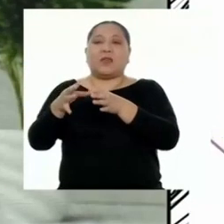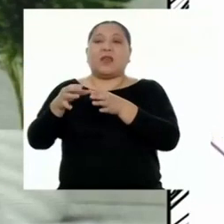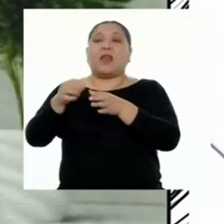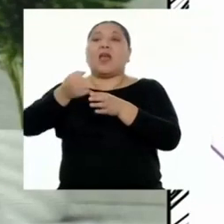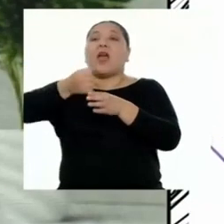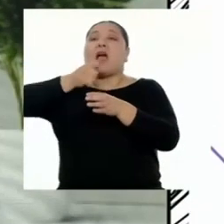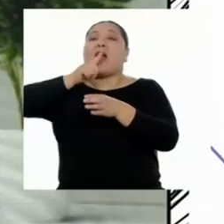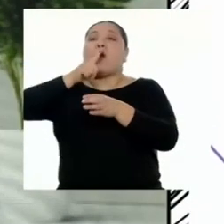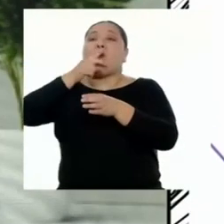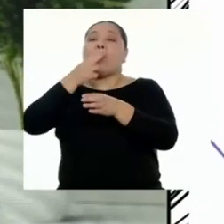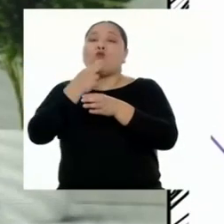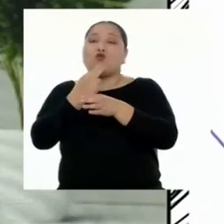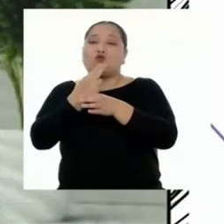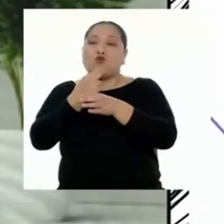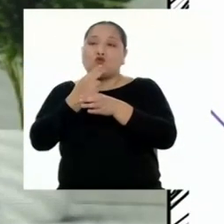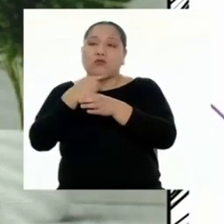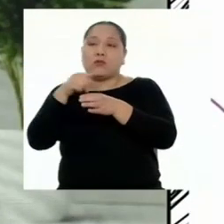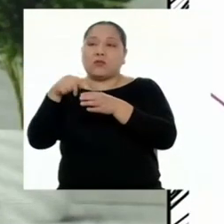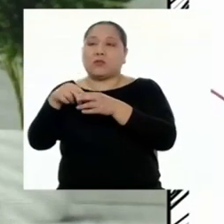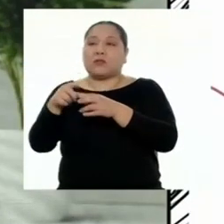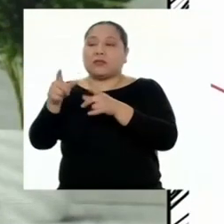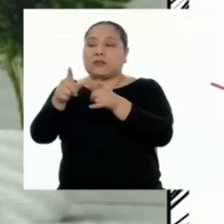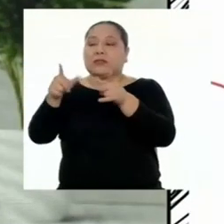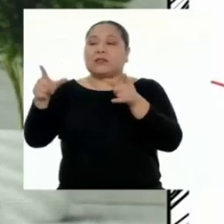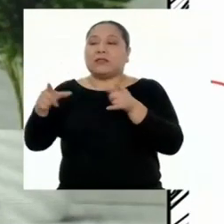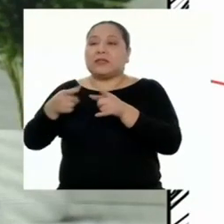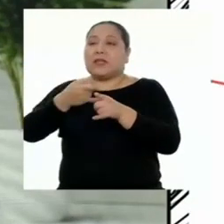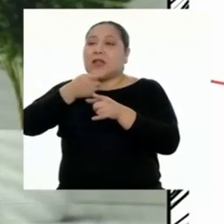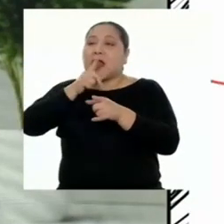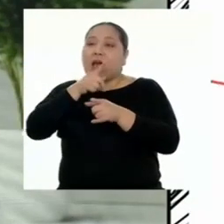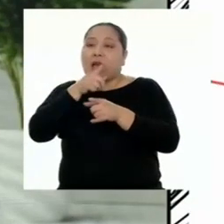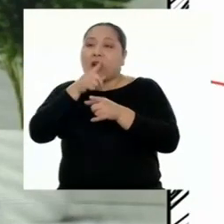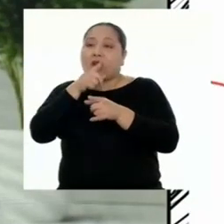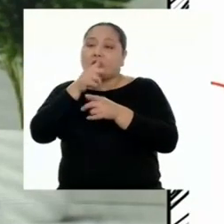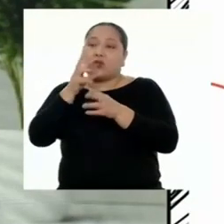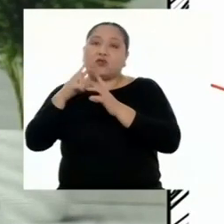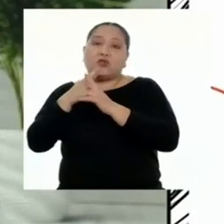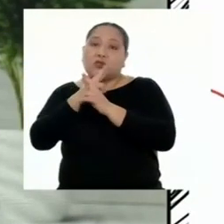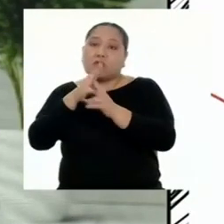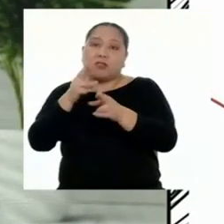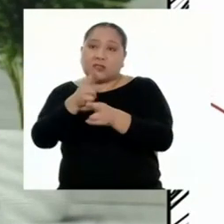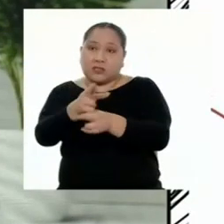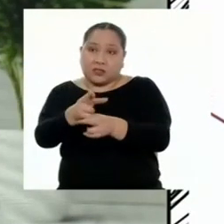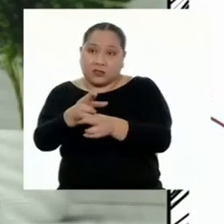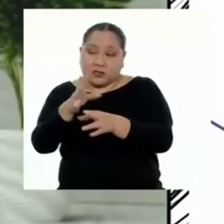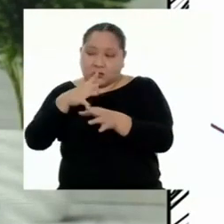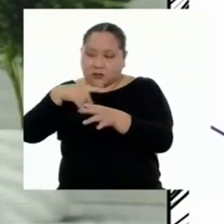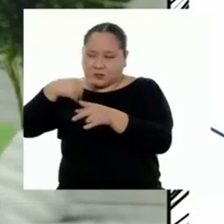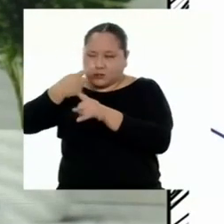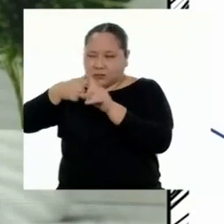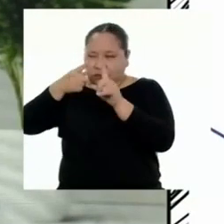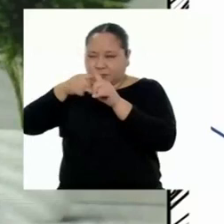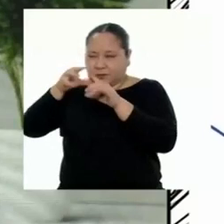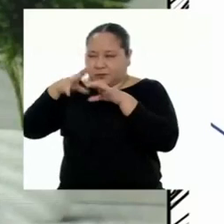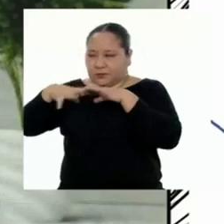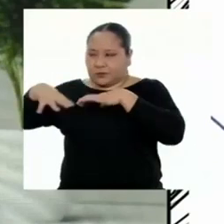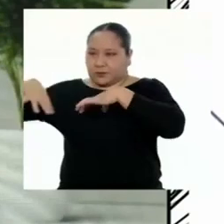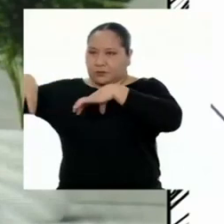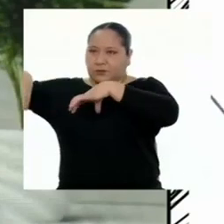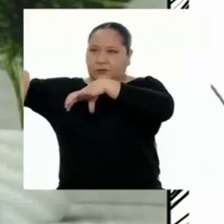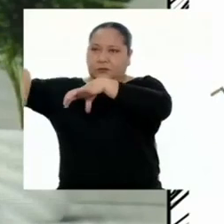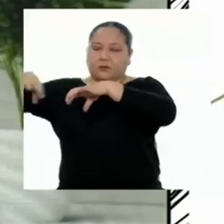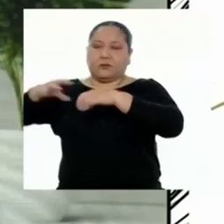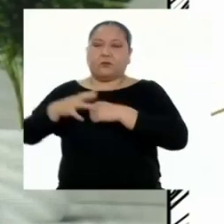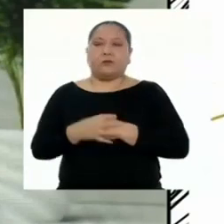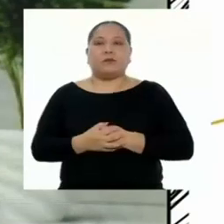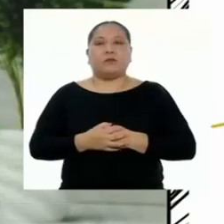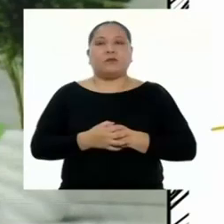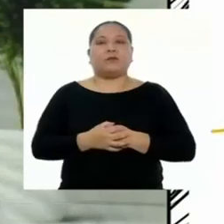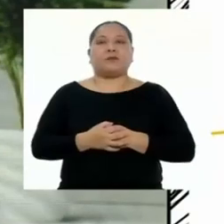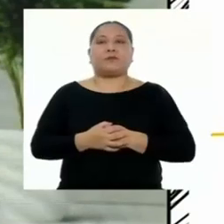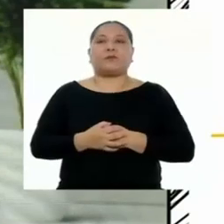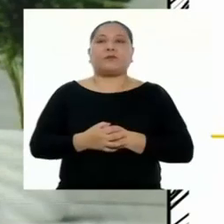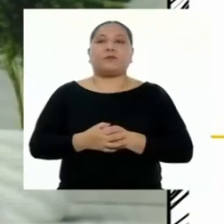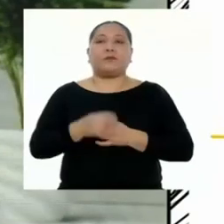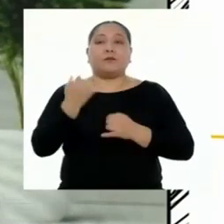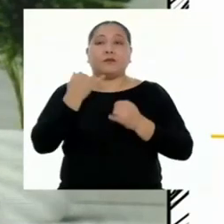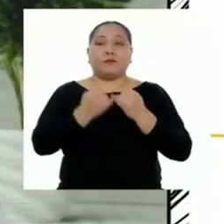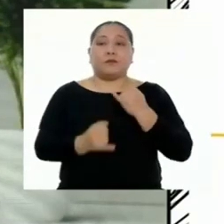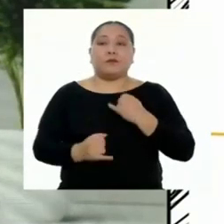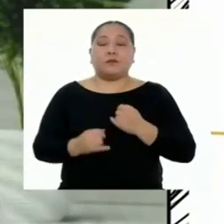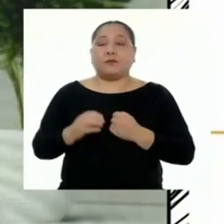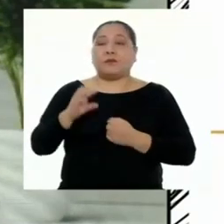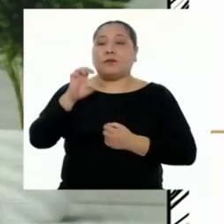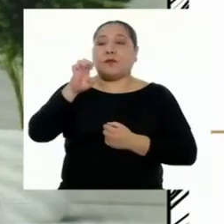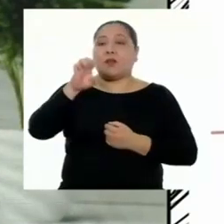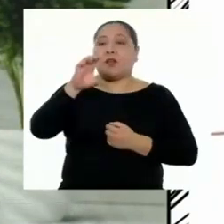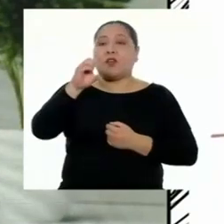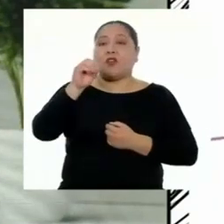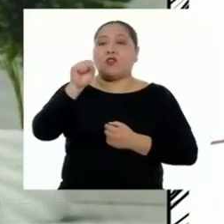de agua dulce, representados por los lagos, estanques, ríos, arroyos y manantiales. Y finalmente tenemos a los